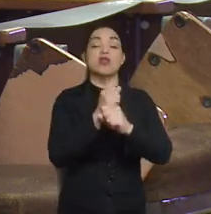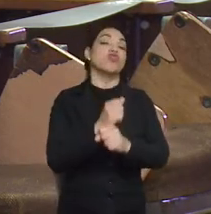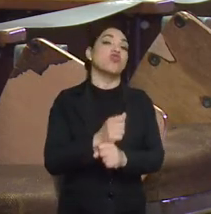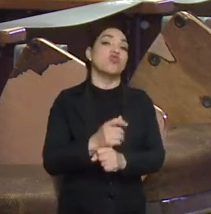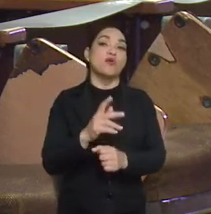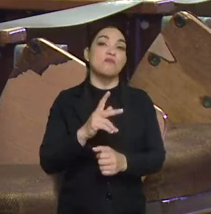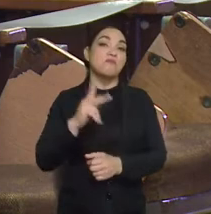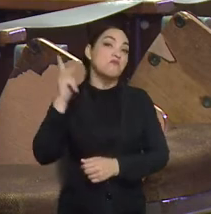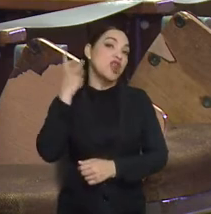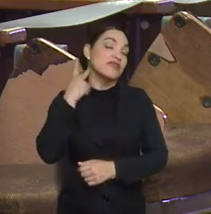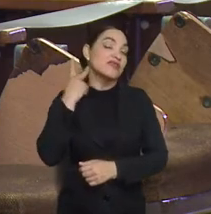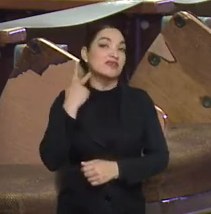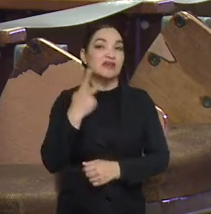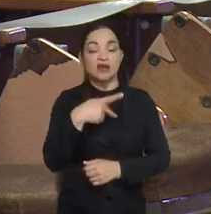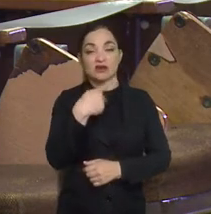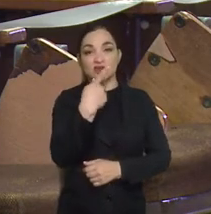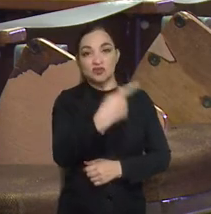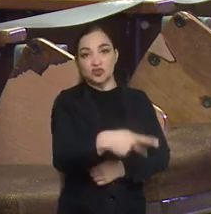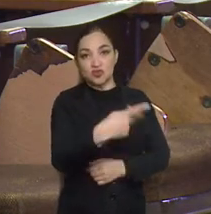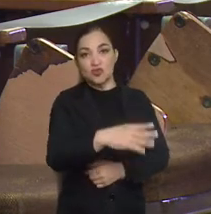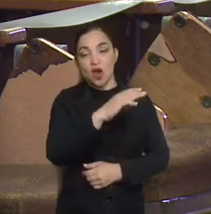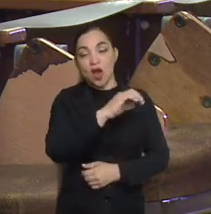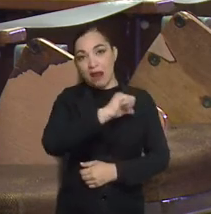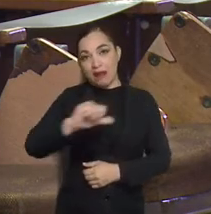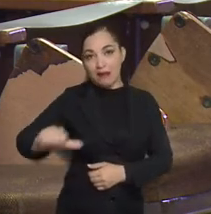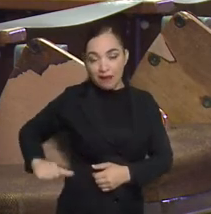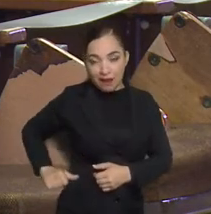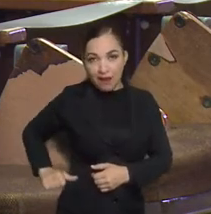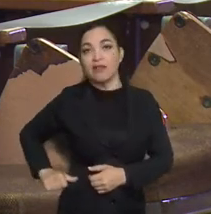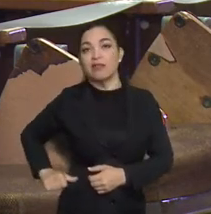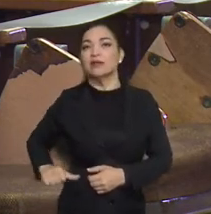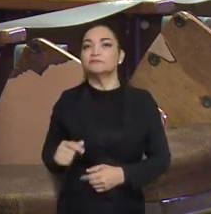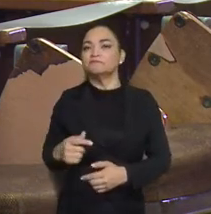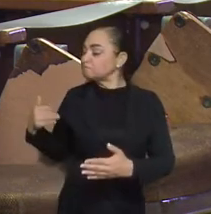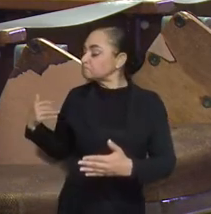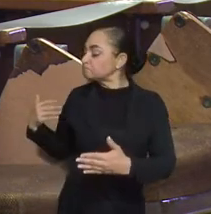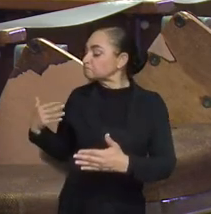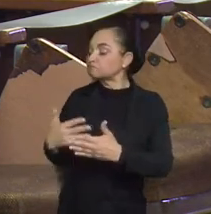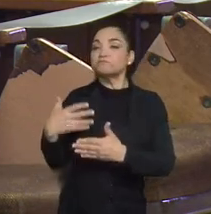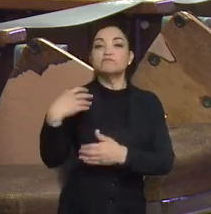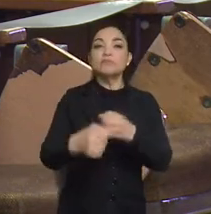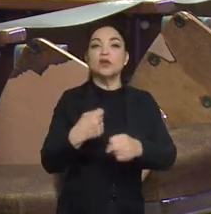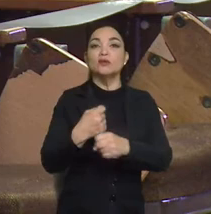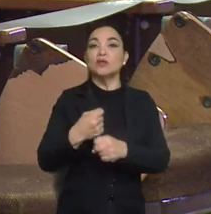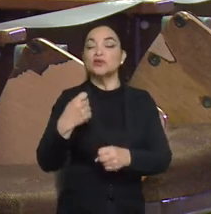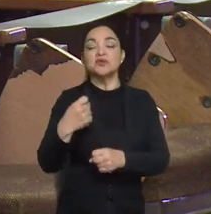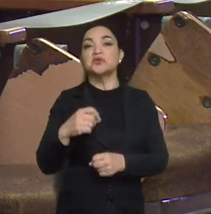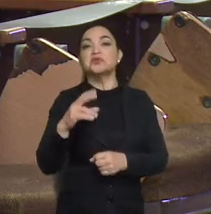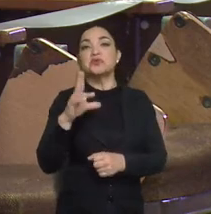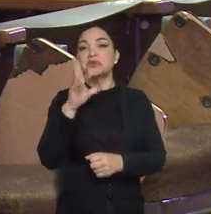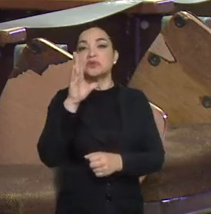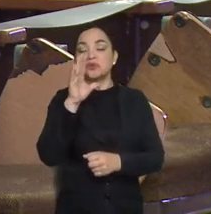con este tipo de funcionarios? ¿Cuál es su opinión al respecto? Otra pregunta,